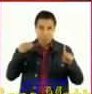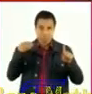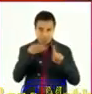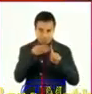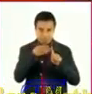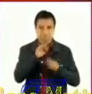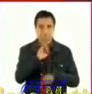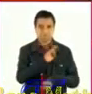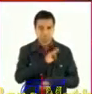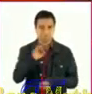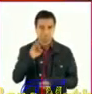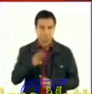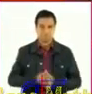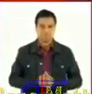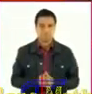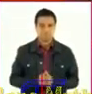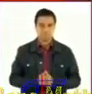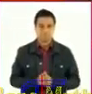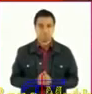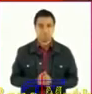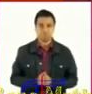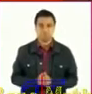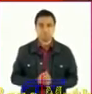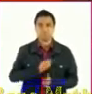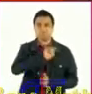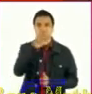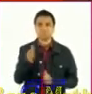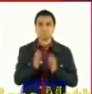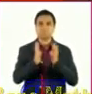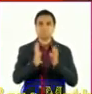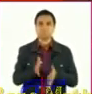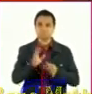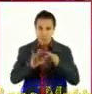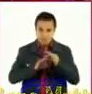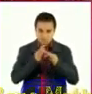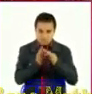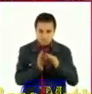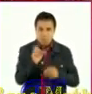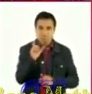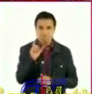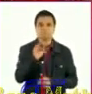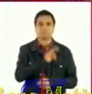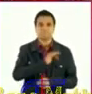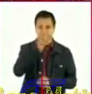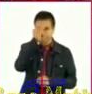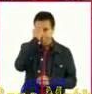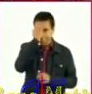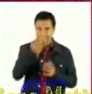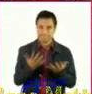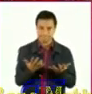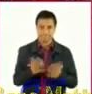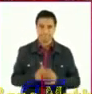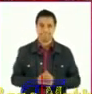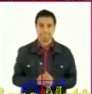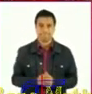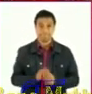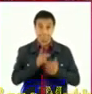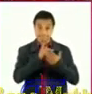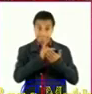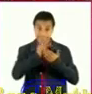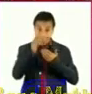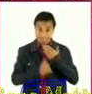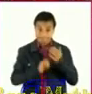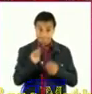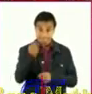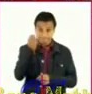cuándo lo llevaremos a cabo y en qué momento entregaremos el producto o servicio. Sobre todo en el caso de los proyectos